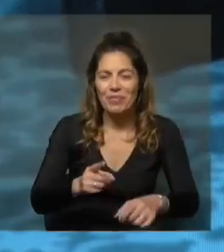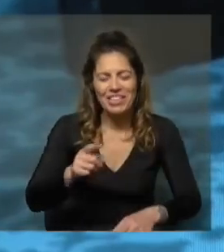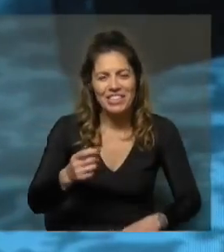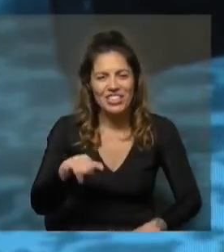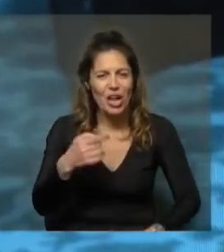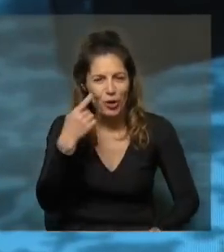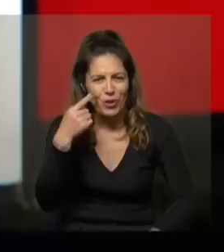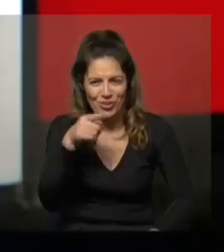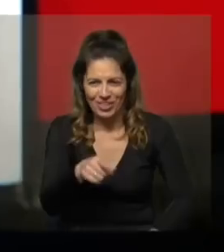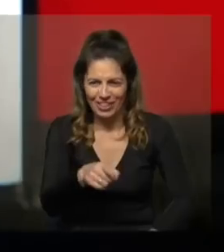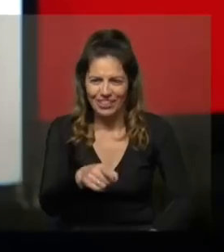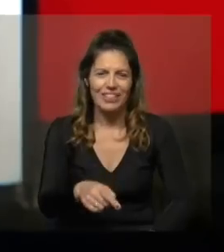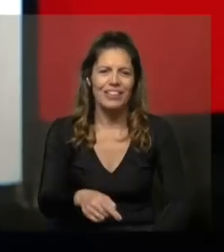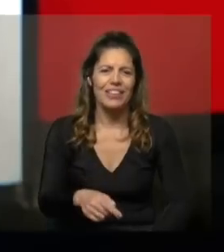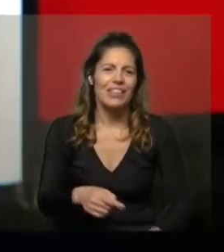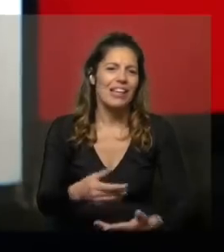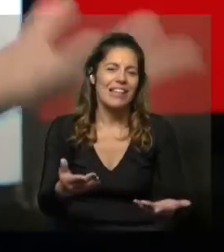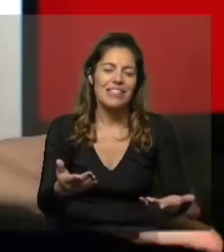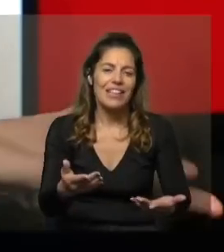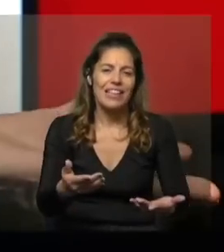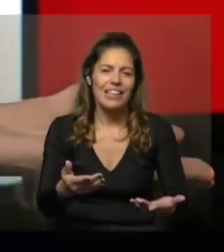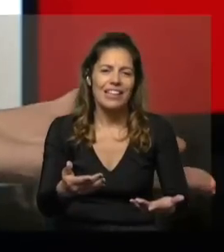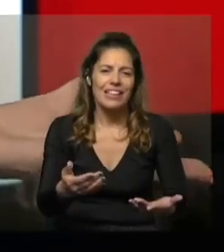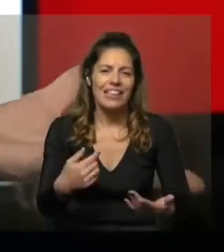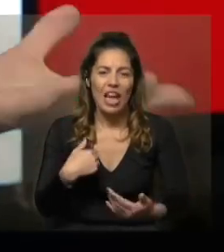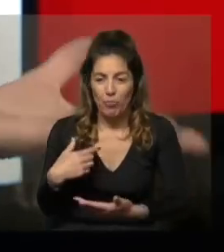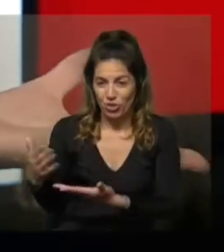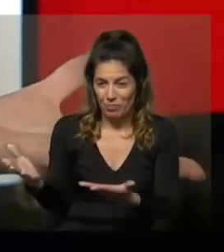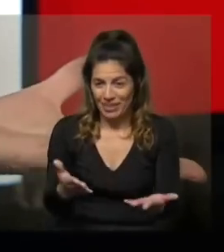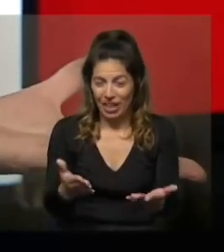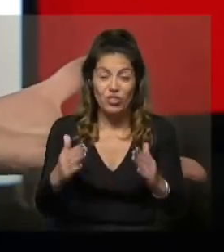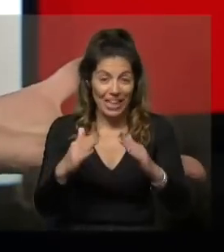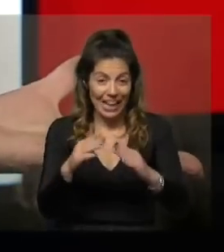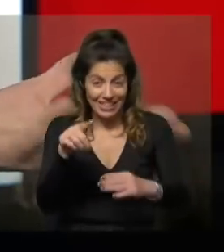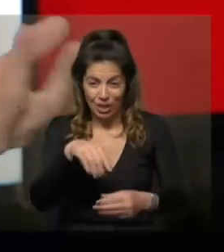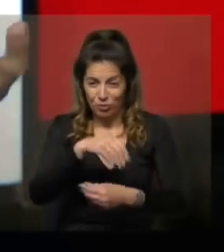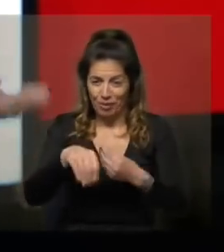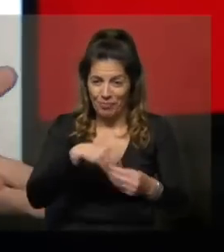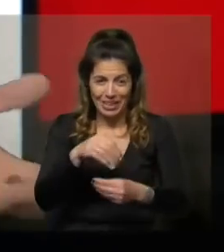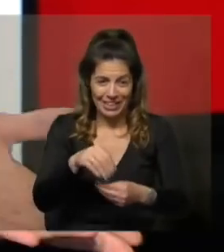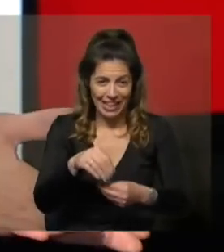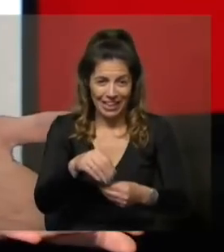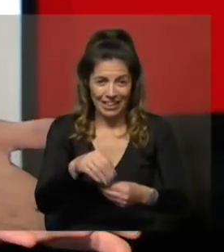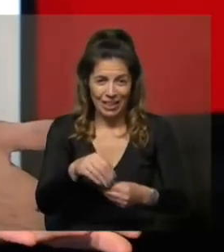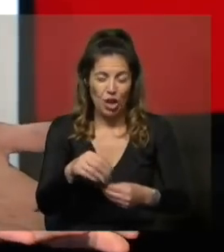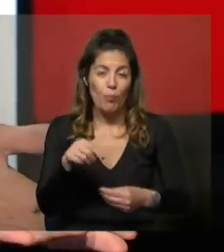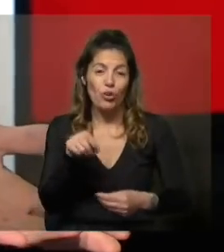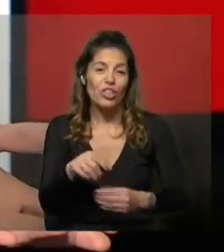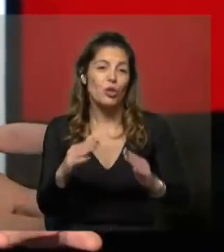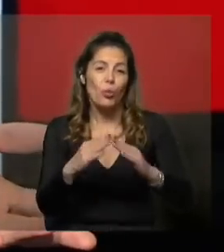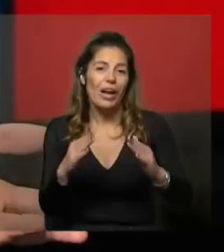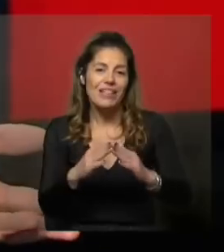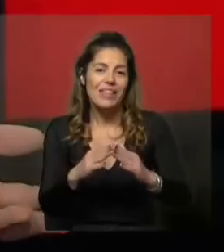Lo que pasa que estábamos estábamos invitados en la casa de tu familia claro o sea no Y vos en tu casa no tenés